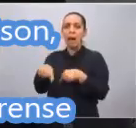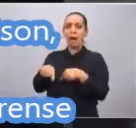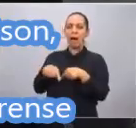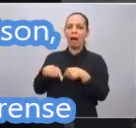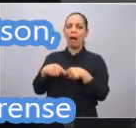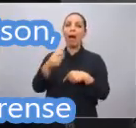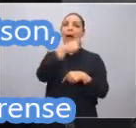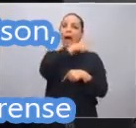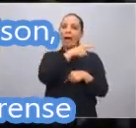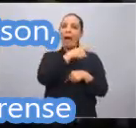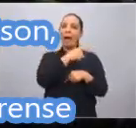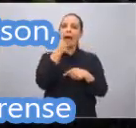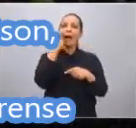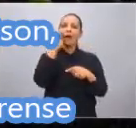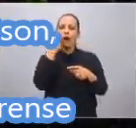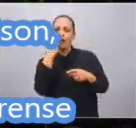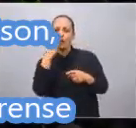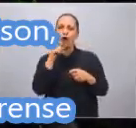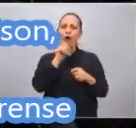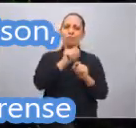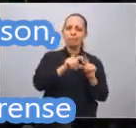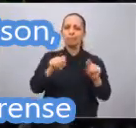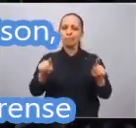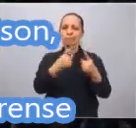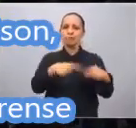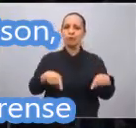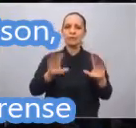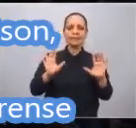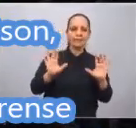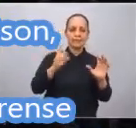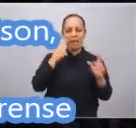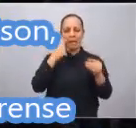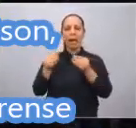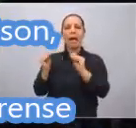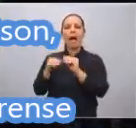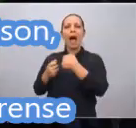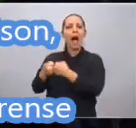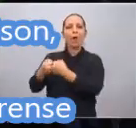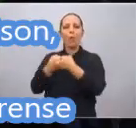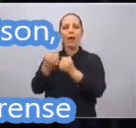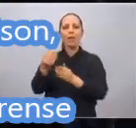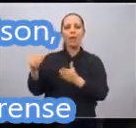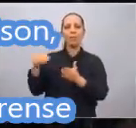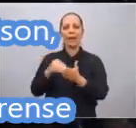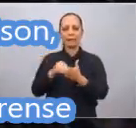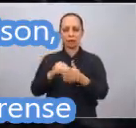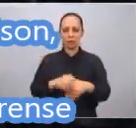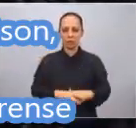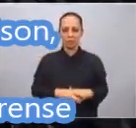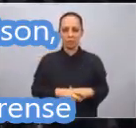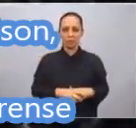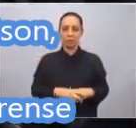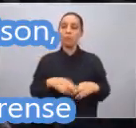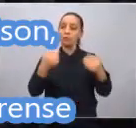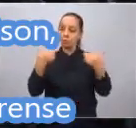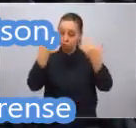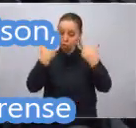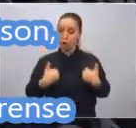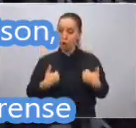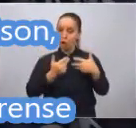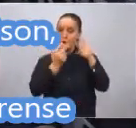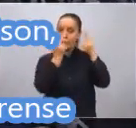la desregulación y se pusieron a fijar un precio. Yo lo que le digo al